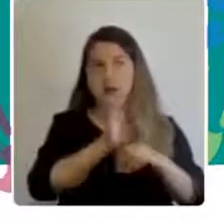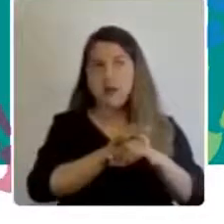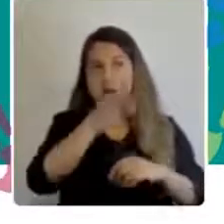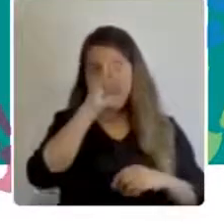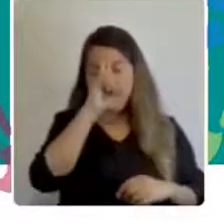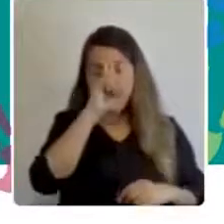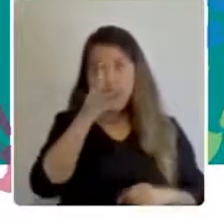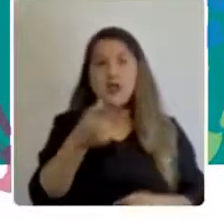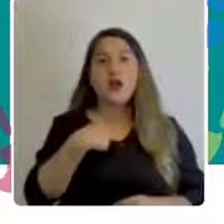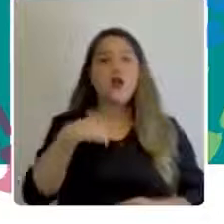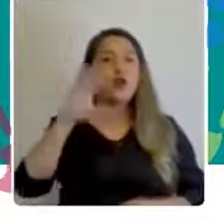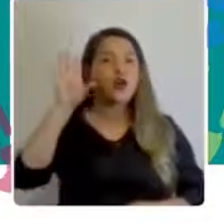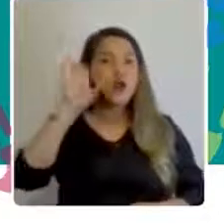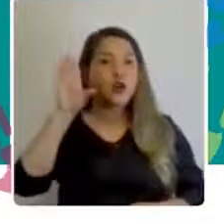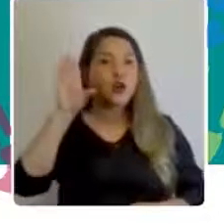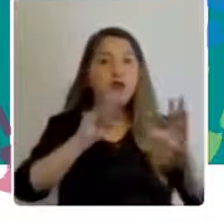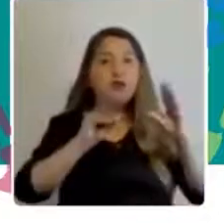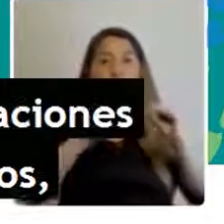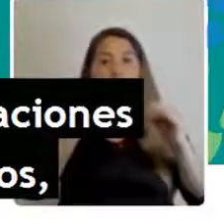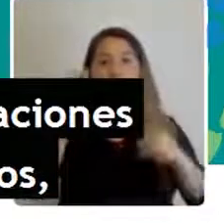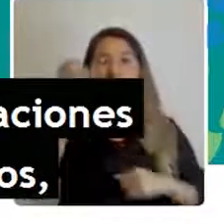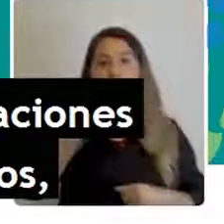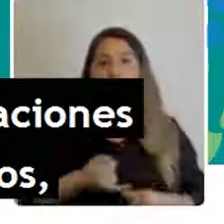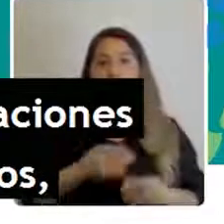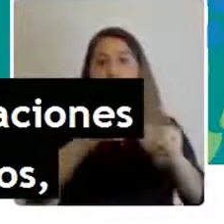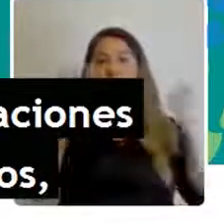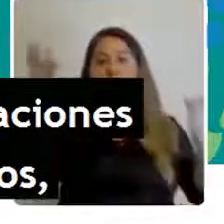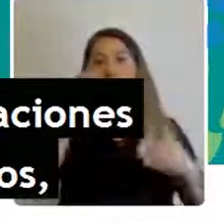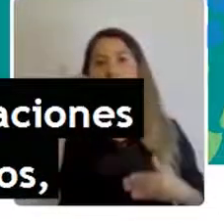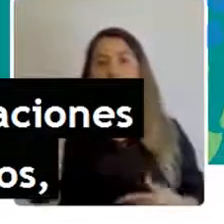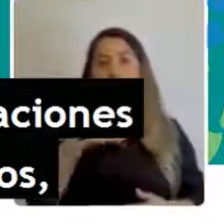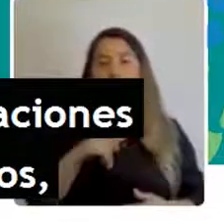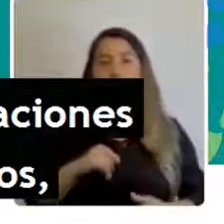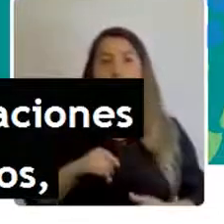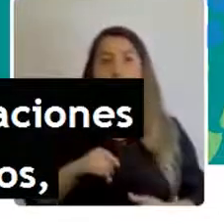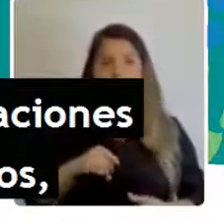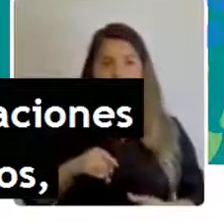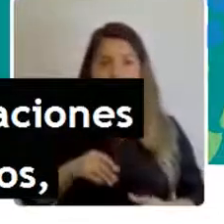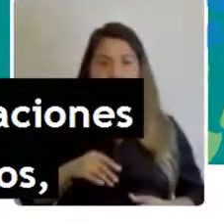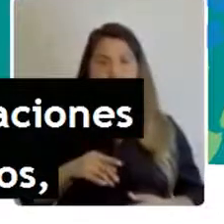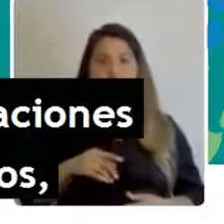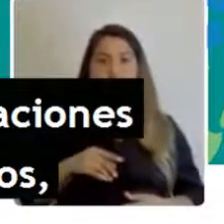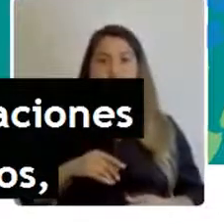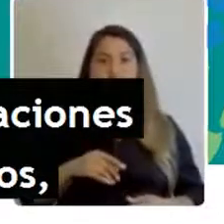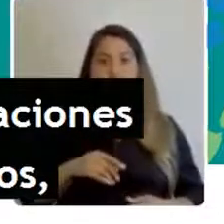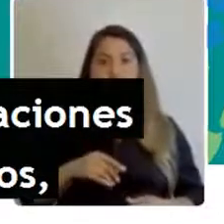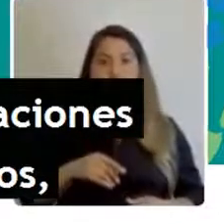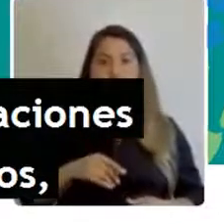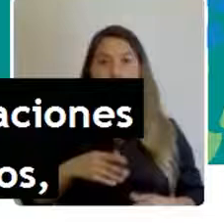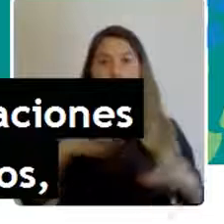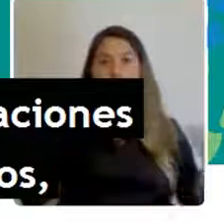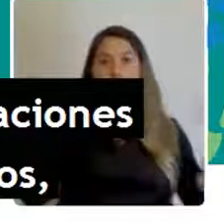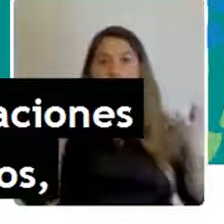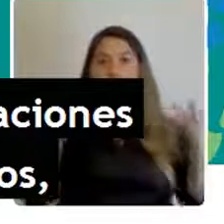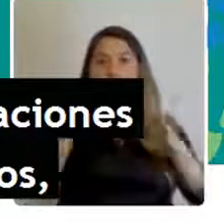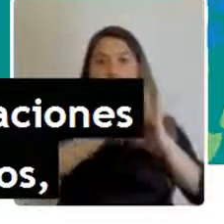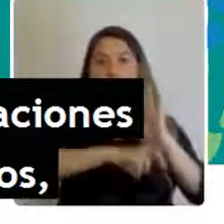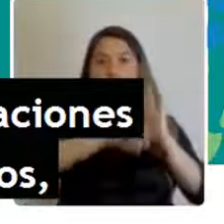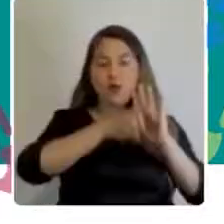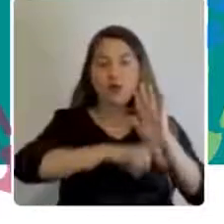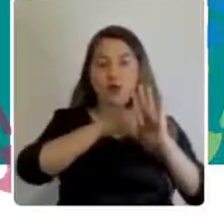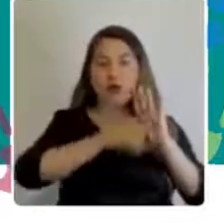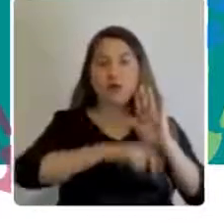oímos hablar siempre o lo que muchas veces escuchamos que se demanda desde las mismas organizaciones? o a través de programas